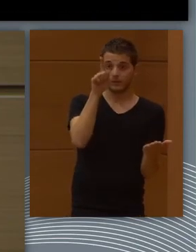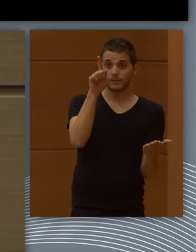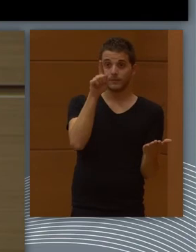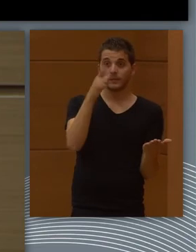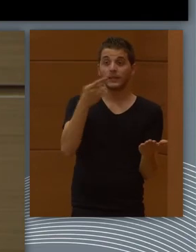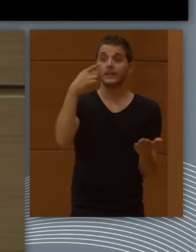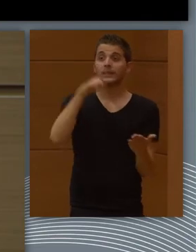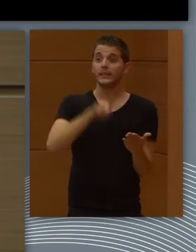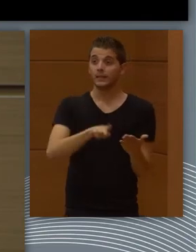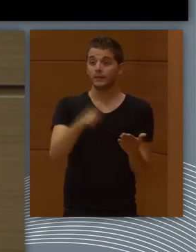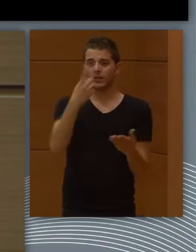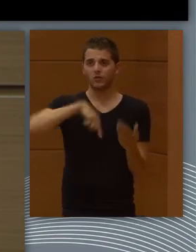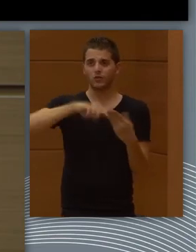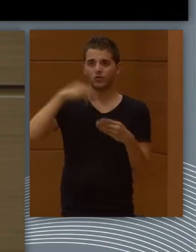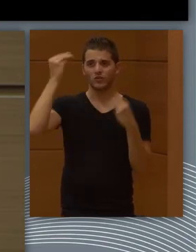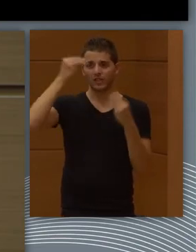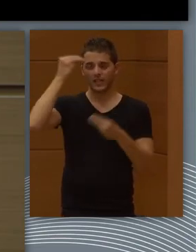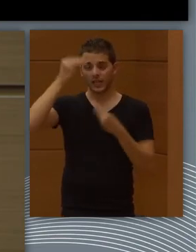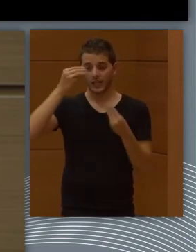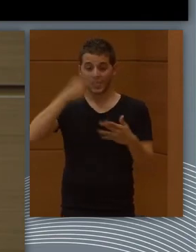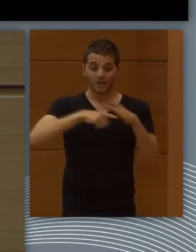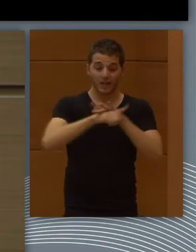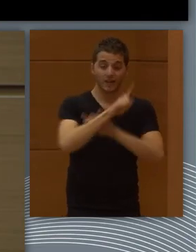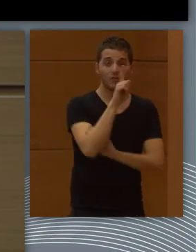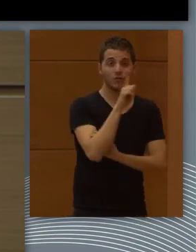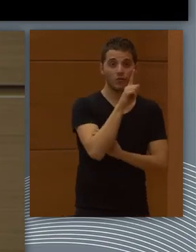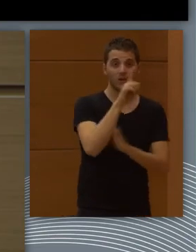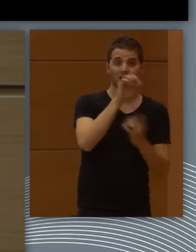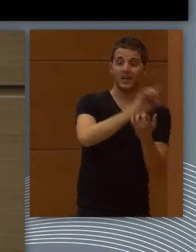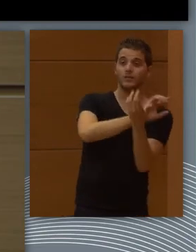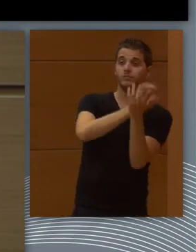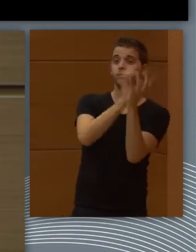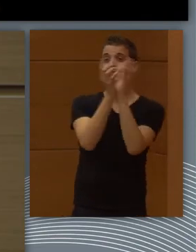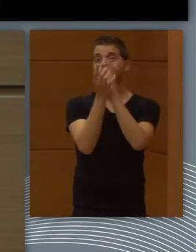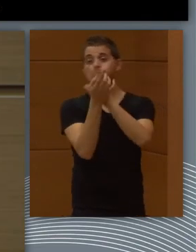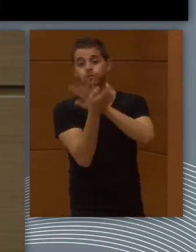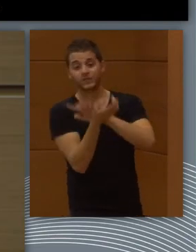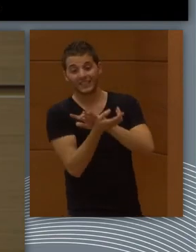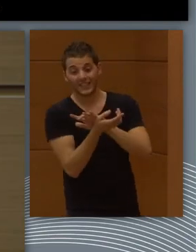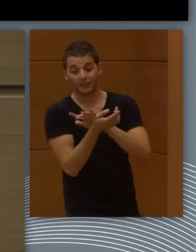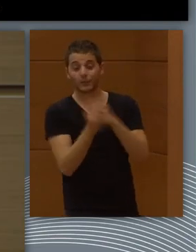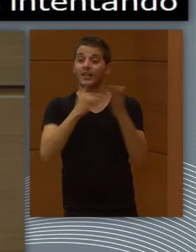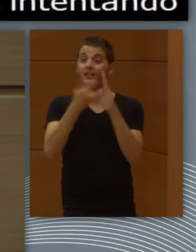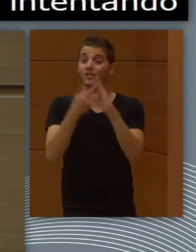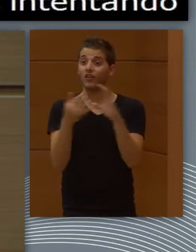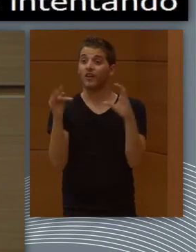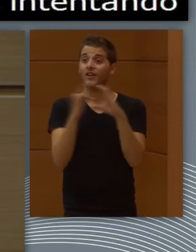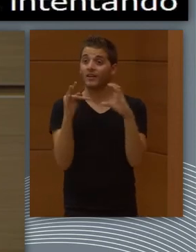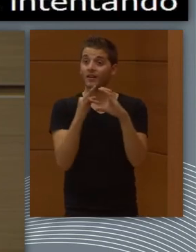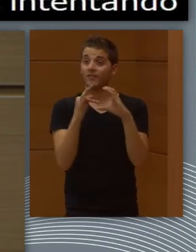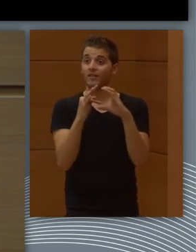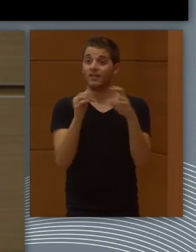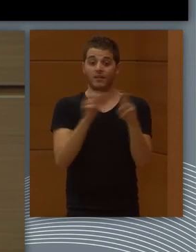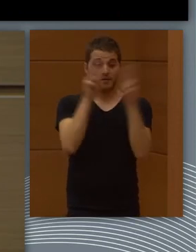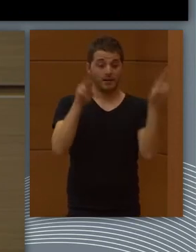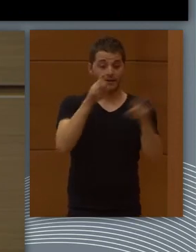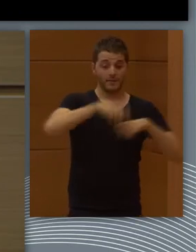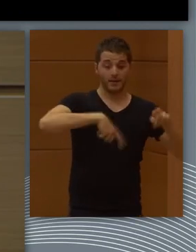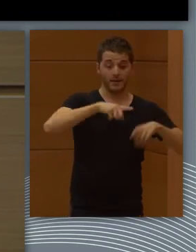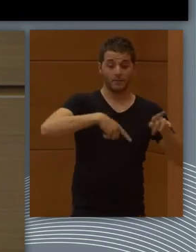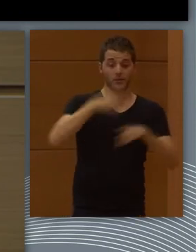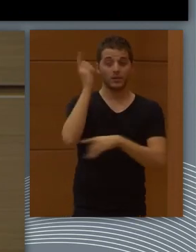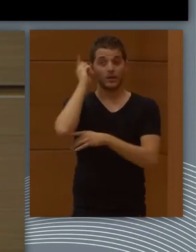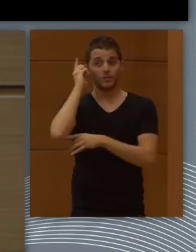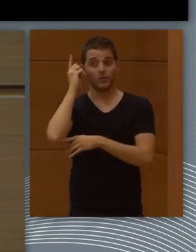estamos haciendo es intentando evolucionar mediante tecnología NFC a títulos de transporte en el